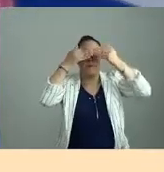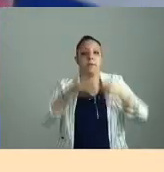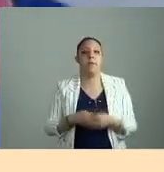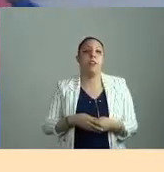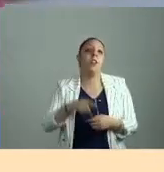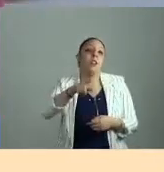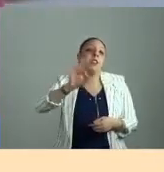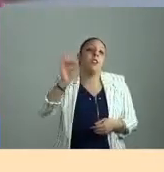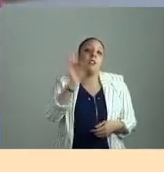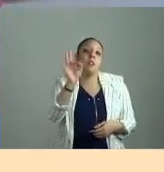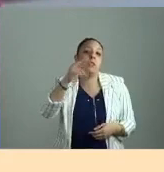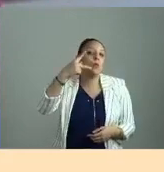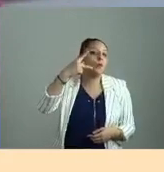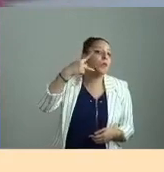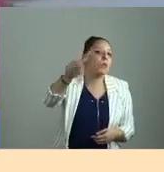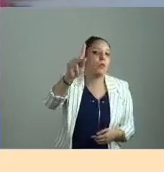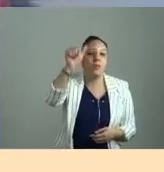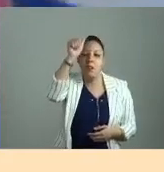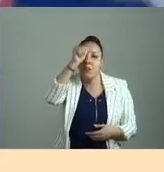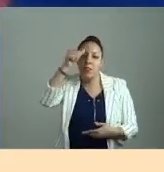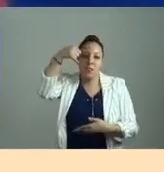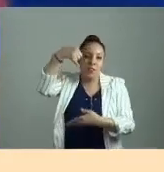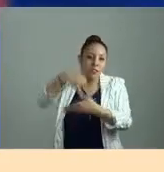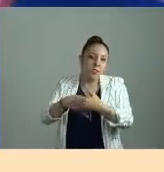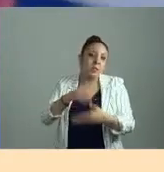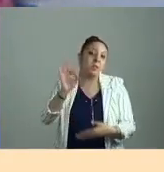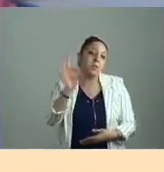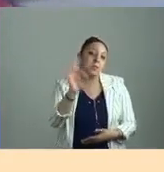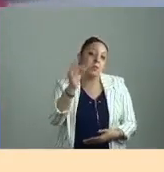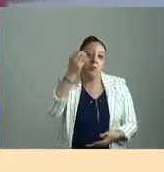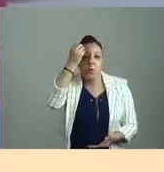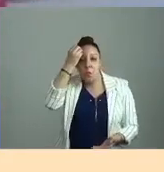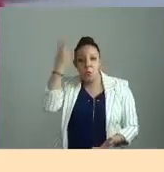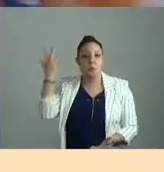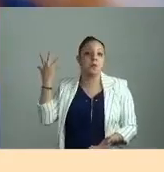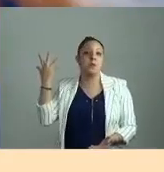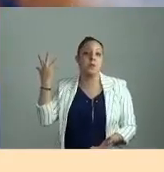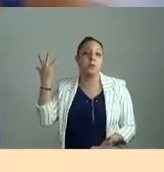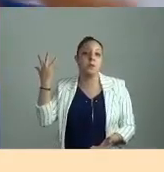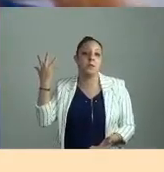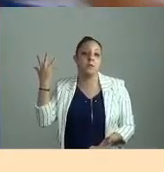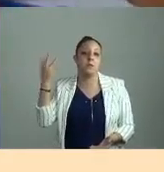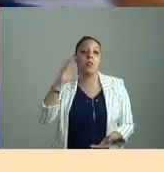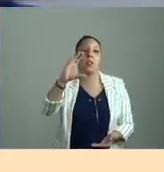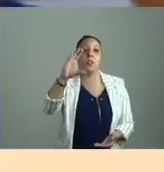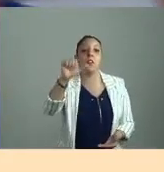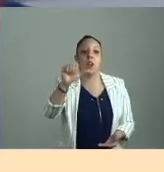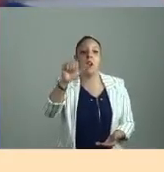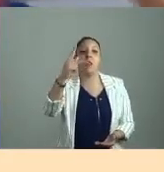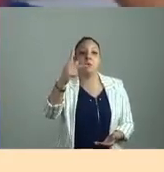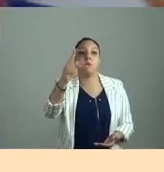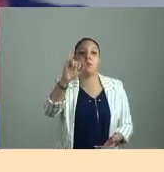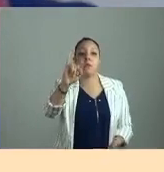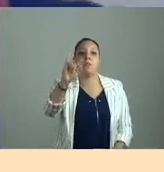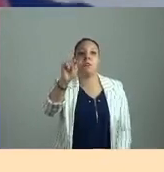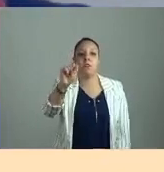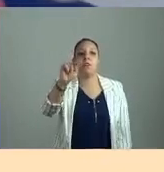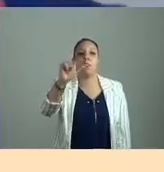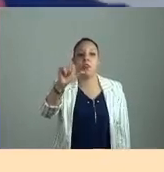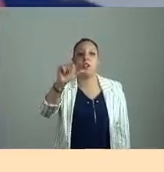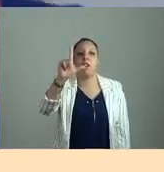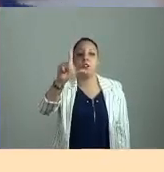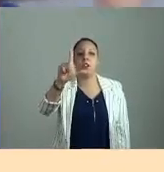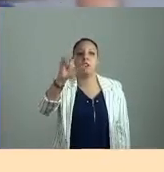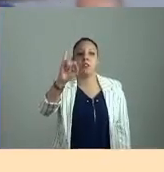análisis no el hecho que el capitalismo no marcha tiene esta idea que la expansión